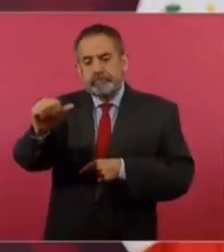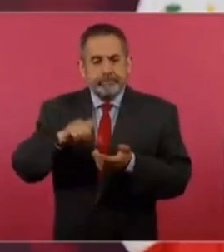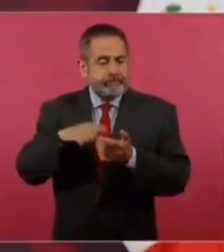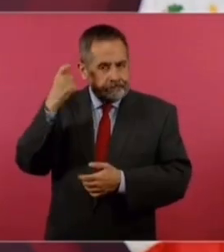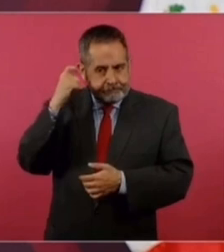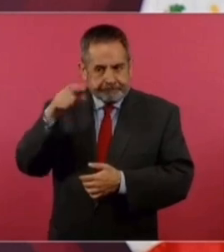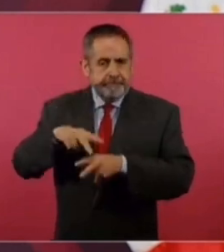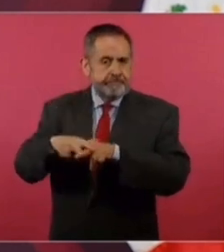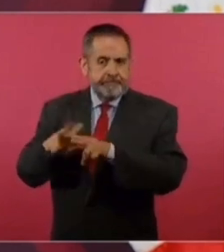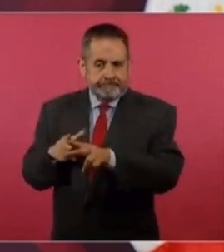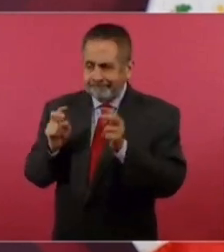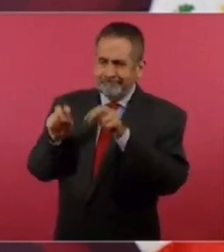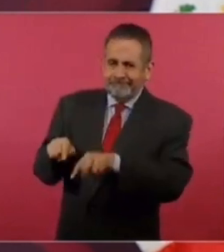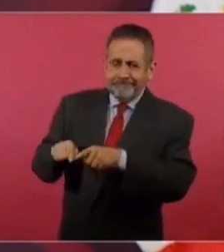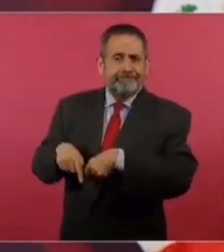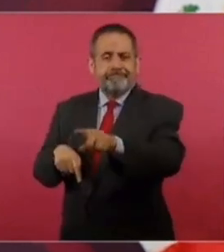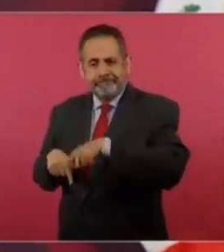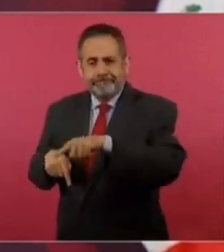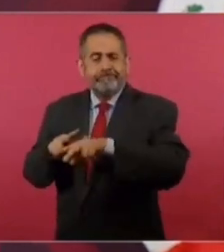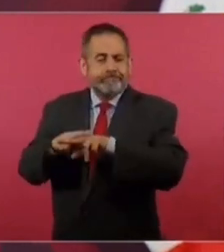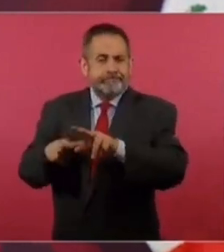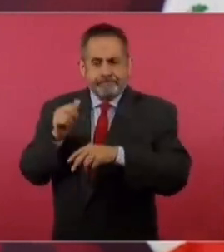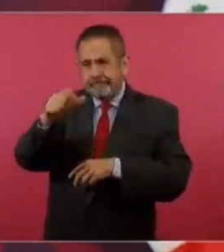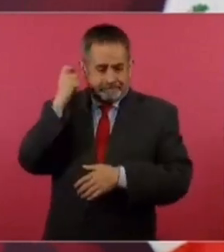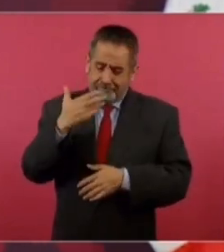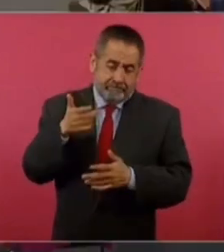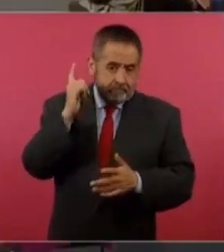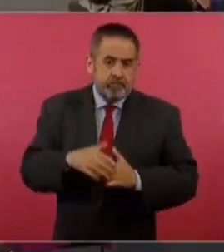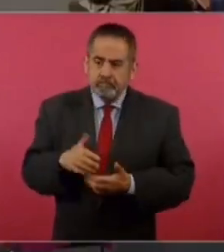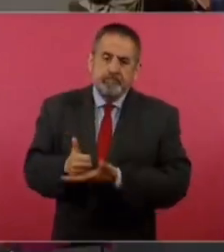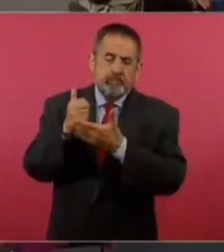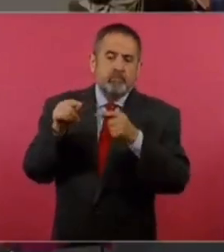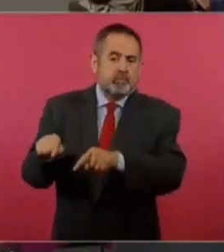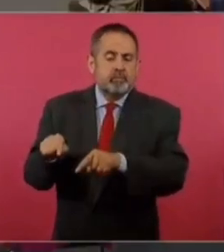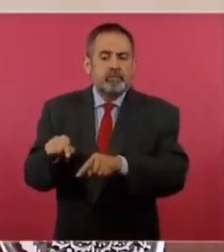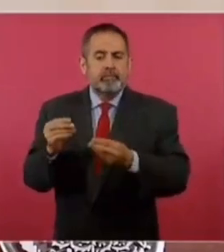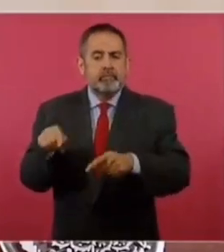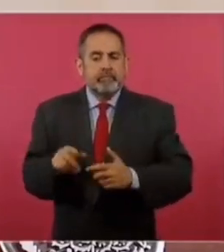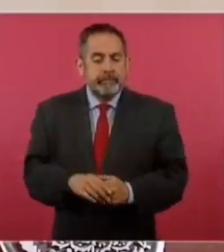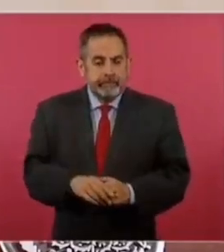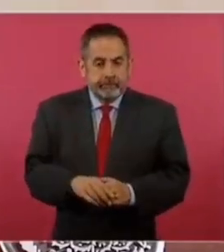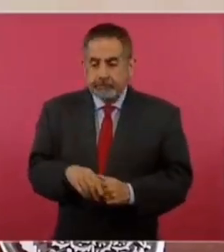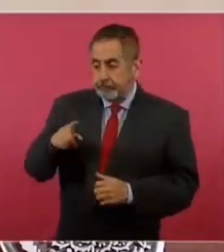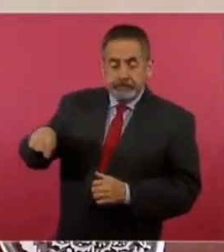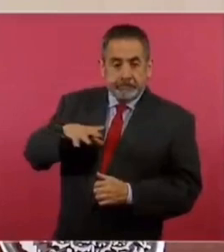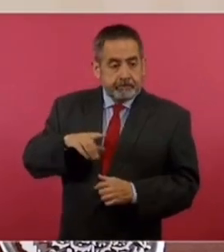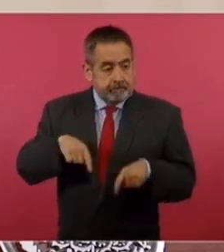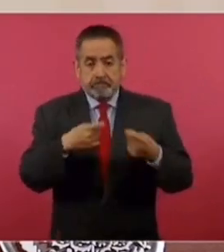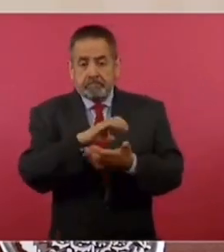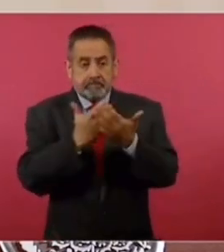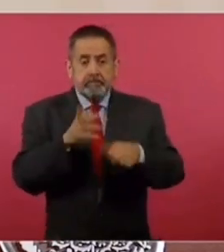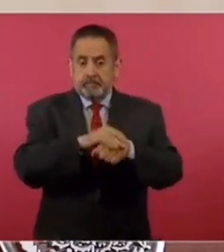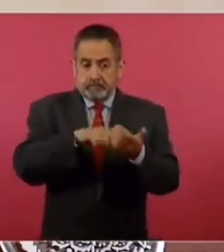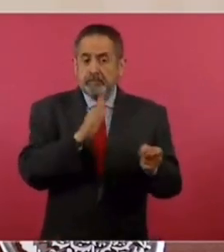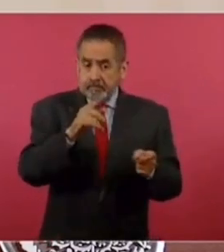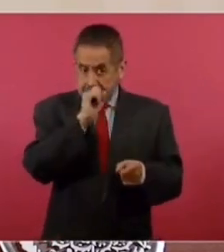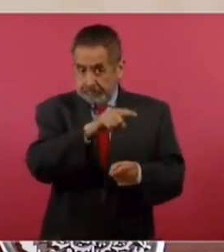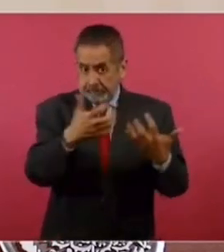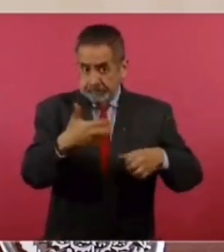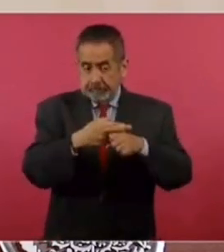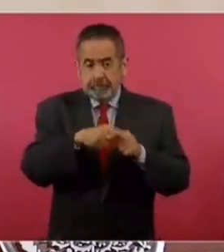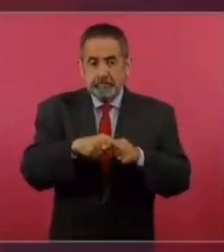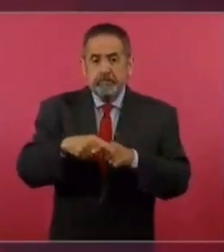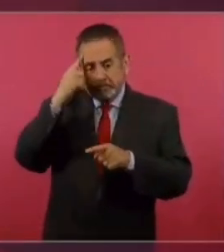que pueda impulsarse lo de un tren de pasajeros a Querétaro, que va a ayudar mucho. Ellos tienen ya la concesión, esta empresa ferroviaria,